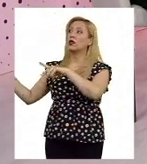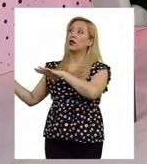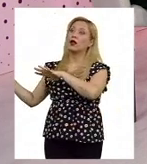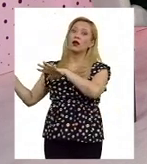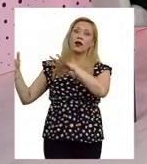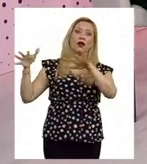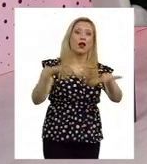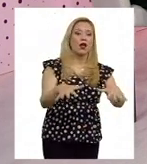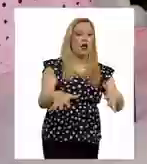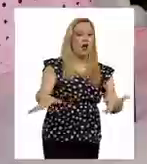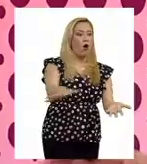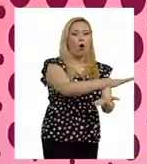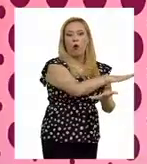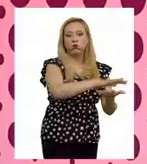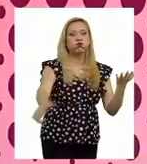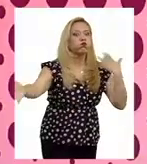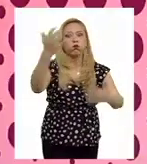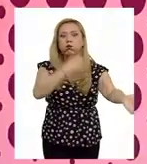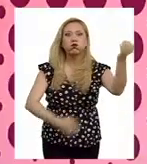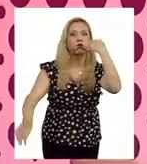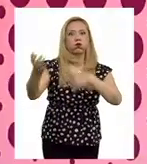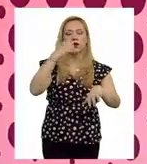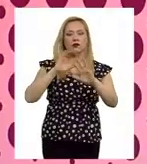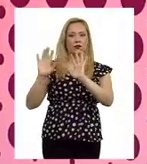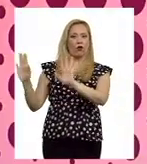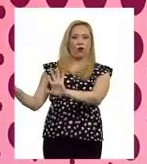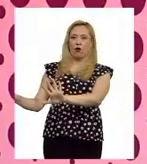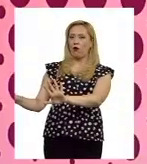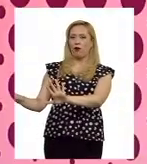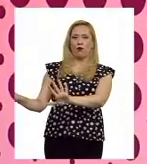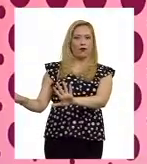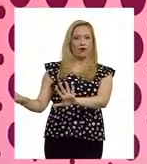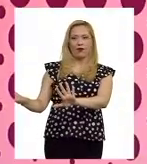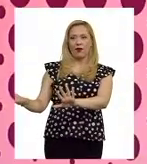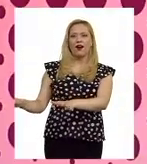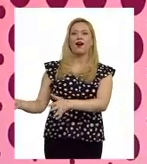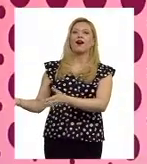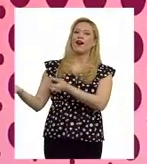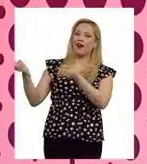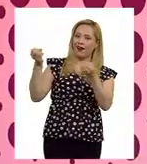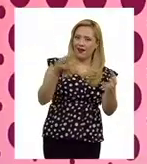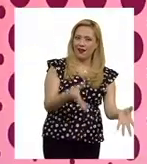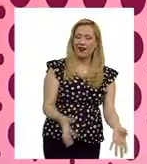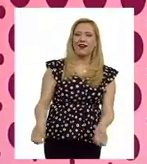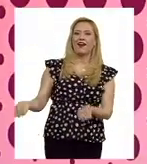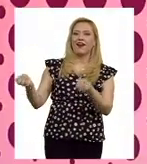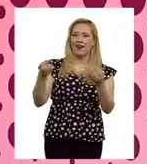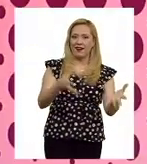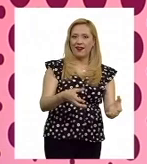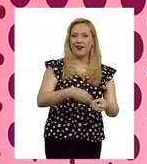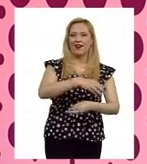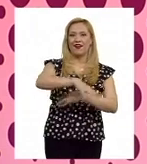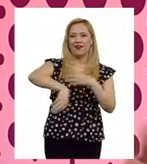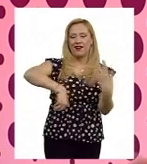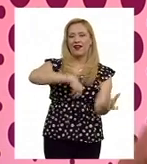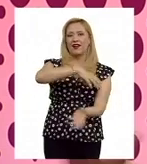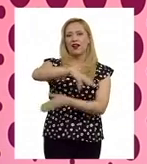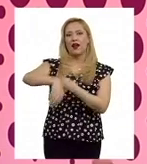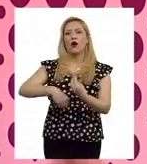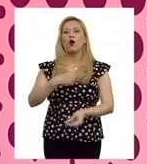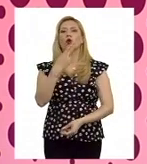termina acabando lo poco de recursos que tiene este lugar. Tiene que ver con uso